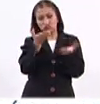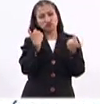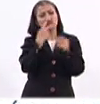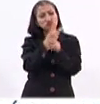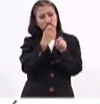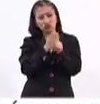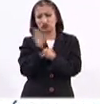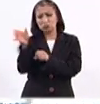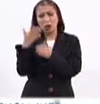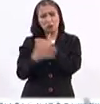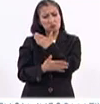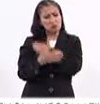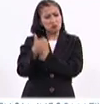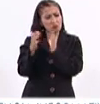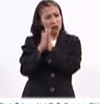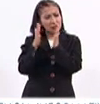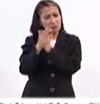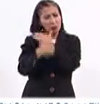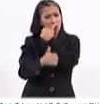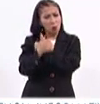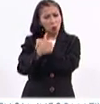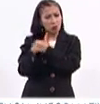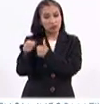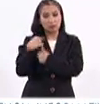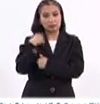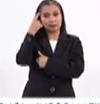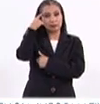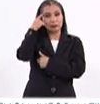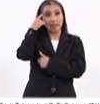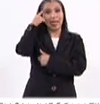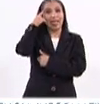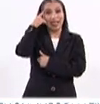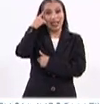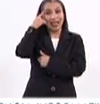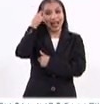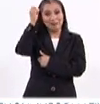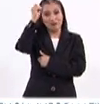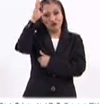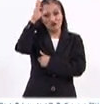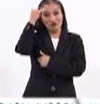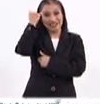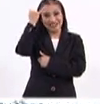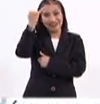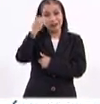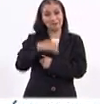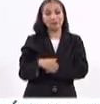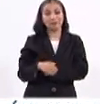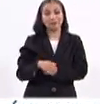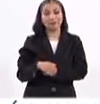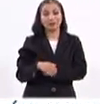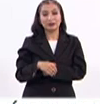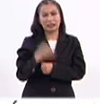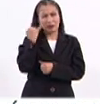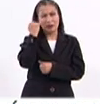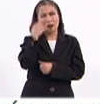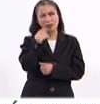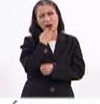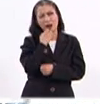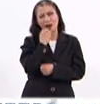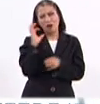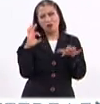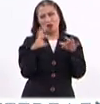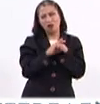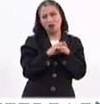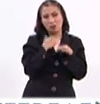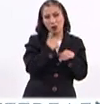la convocatoria, a mí se me prende el foco, por así decirlo, la idea, y decir, imagínense la idea de